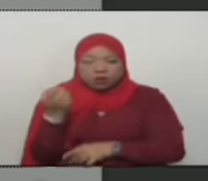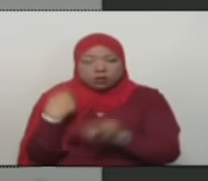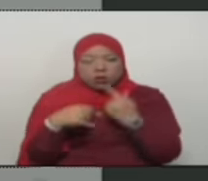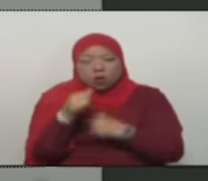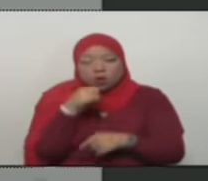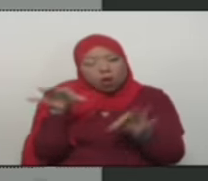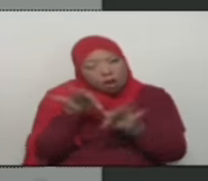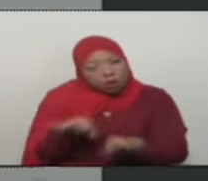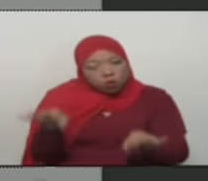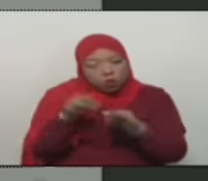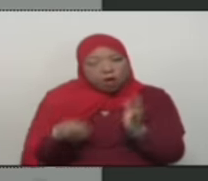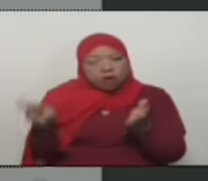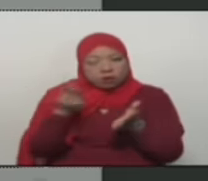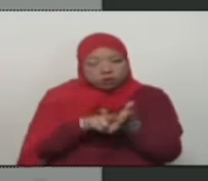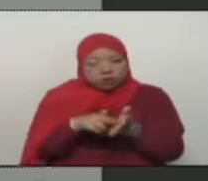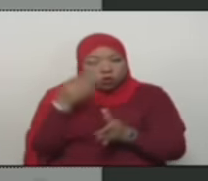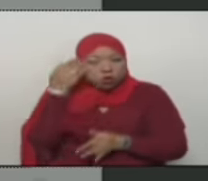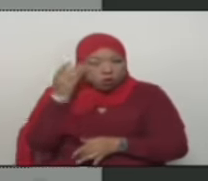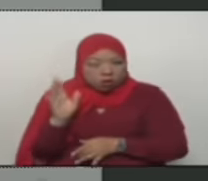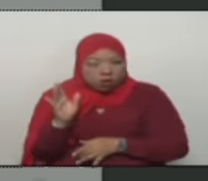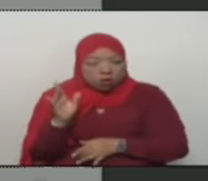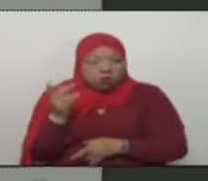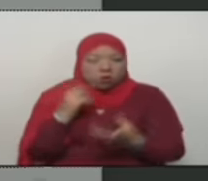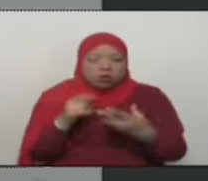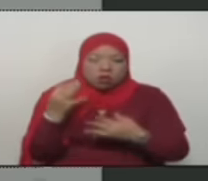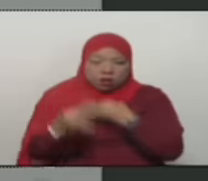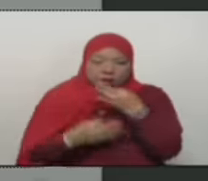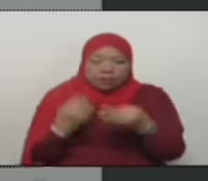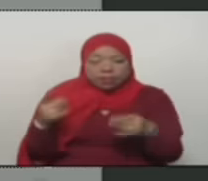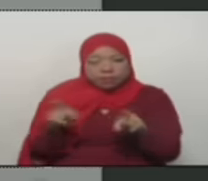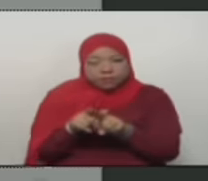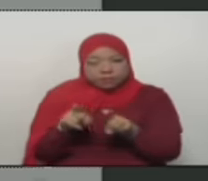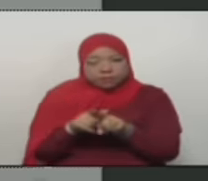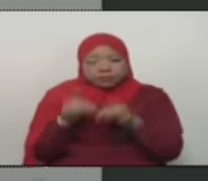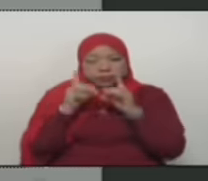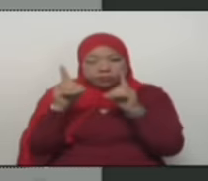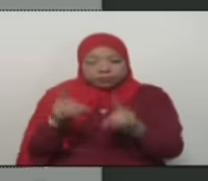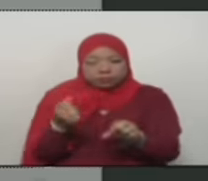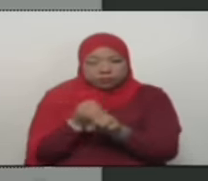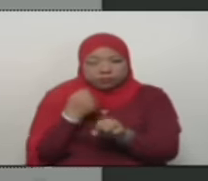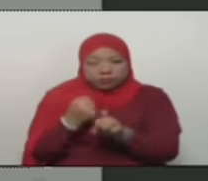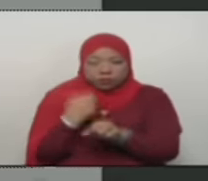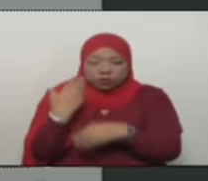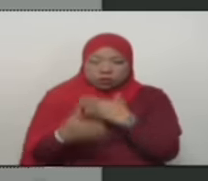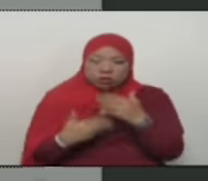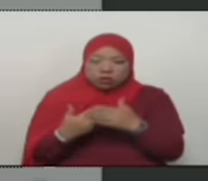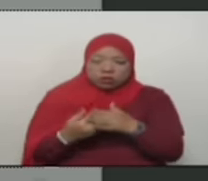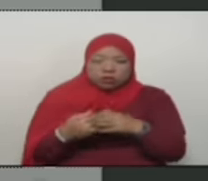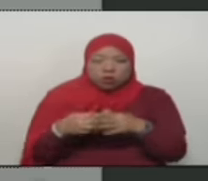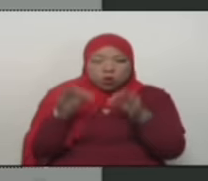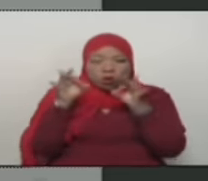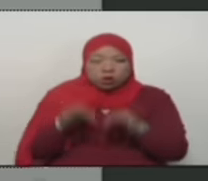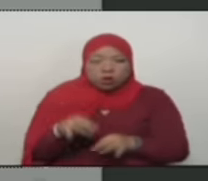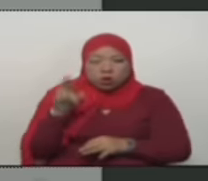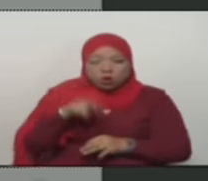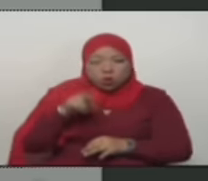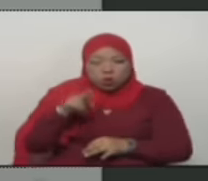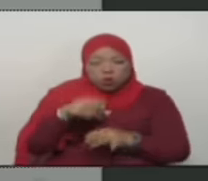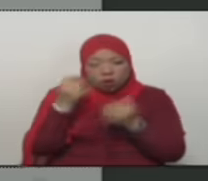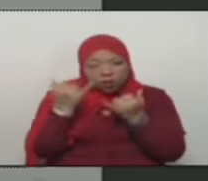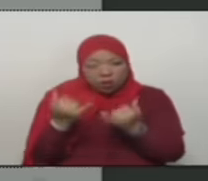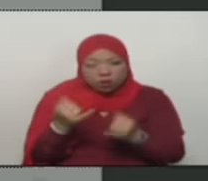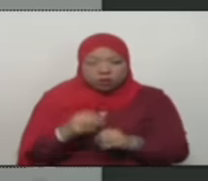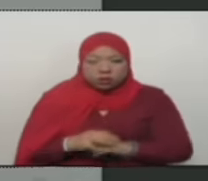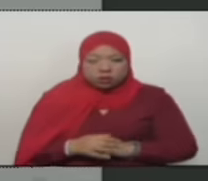están reproduciendo supuestamente el universo que midieron. Es decir, que estoy además completamente seguro que eso nunca ocurrió.